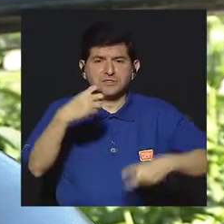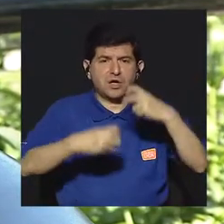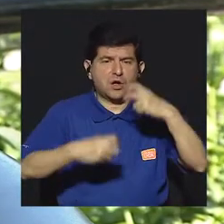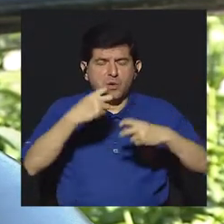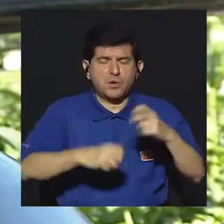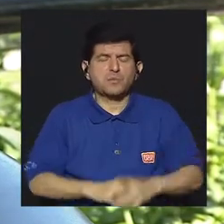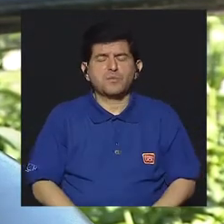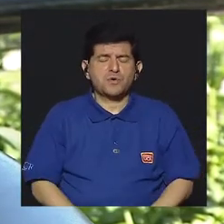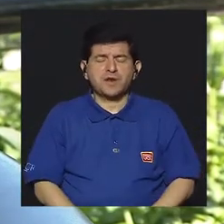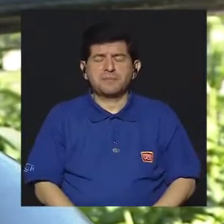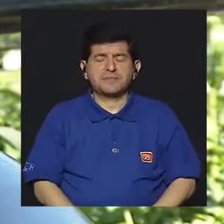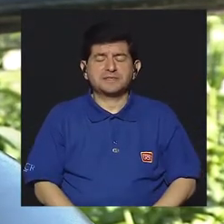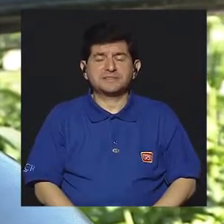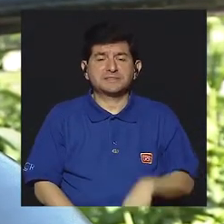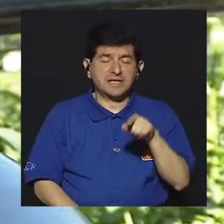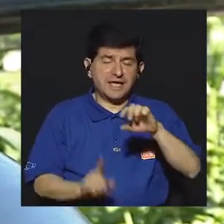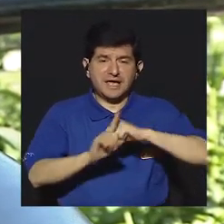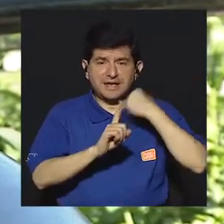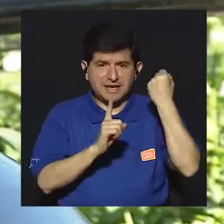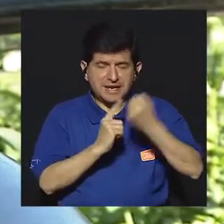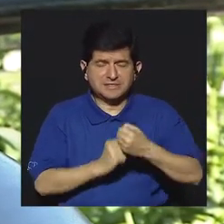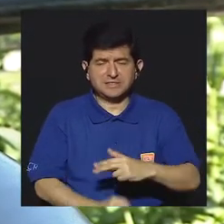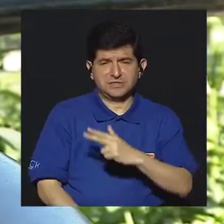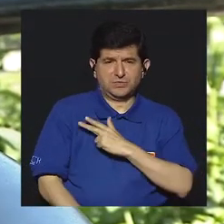incontinencia renal. Lo que son